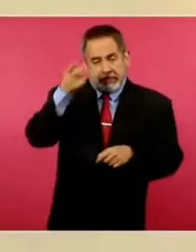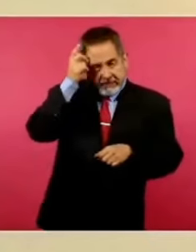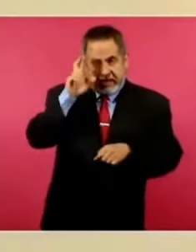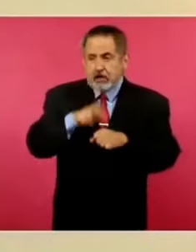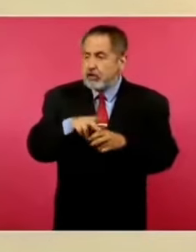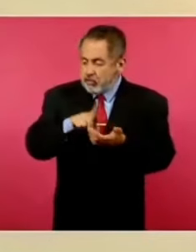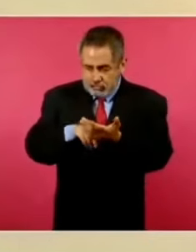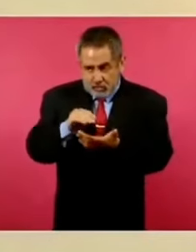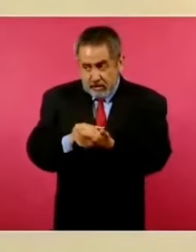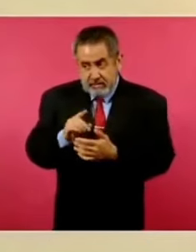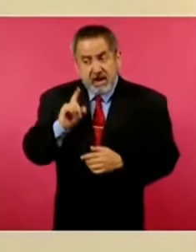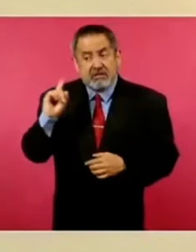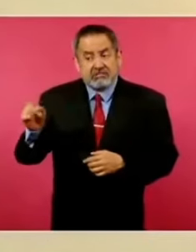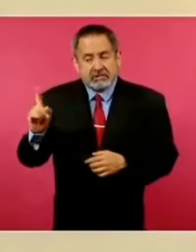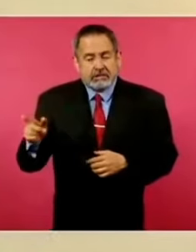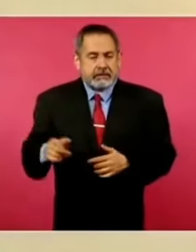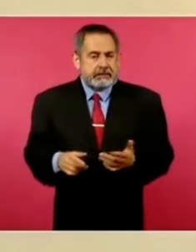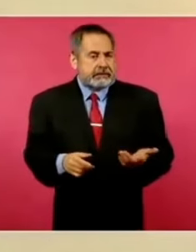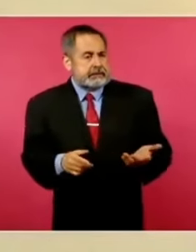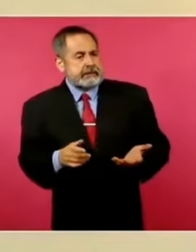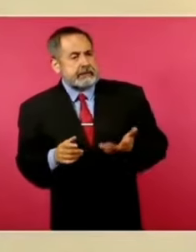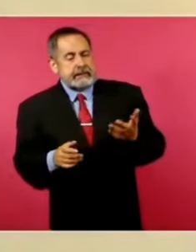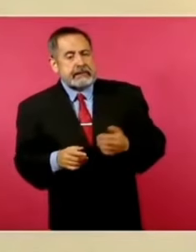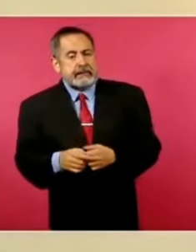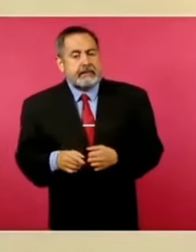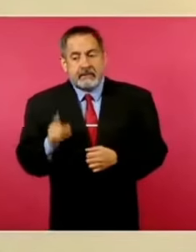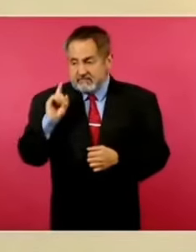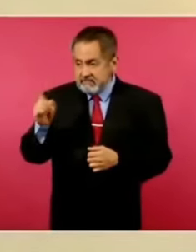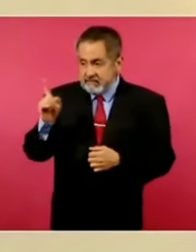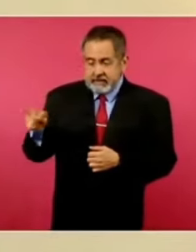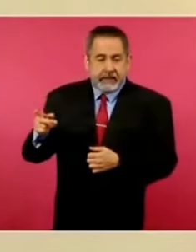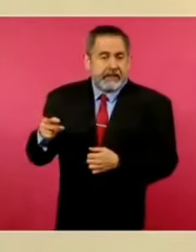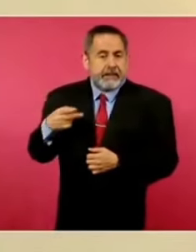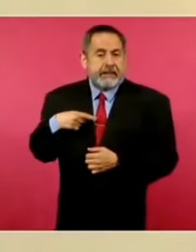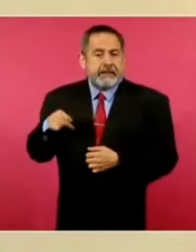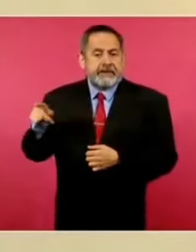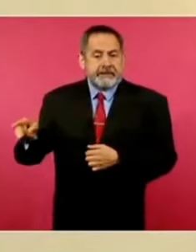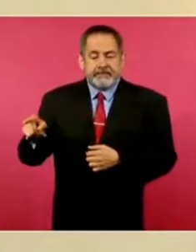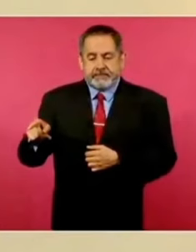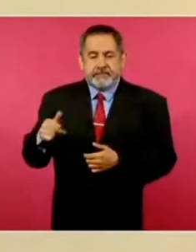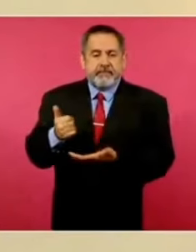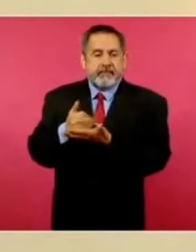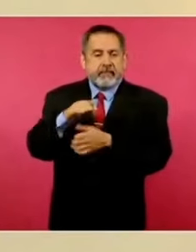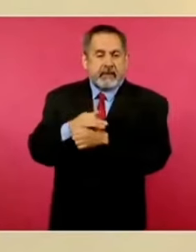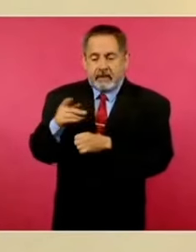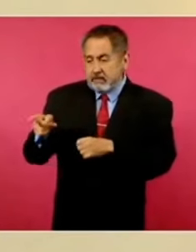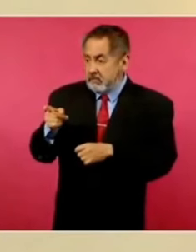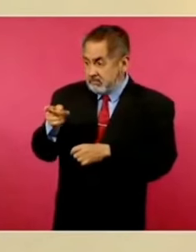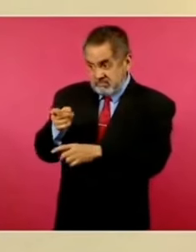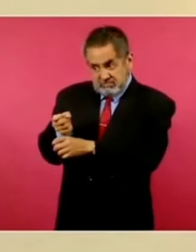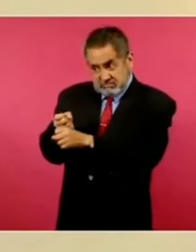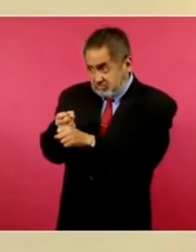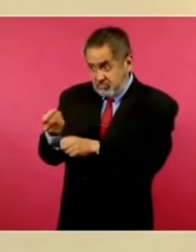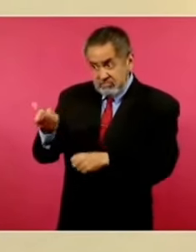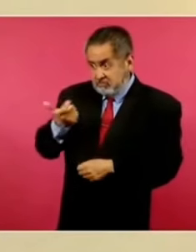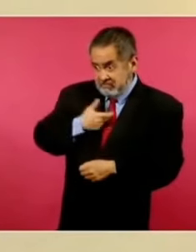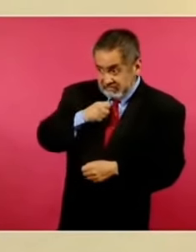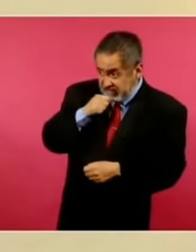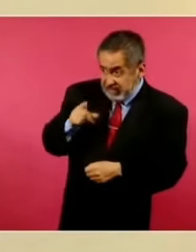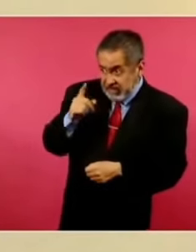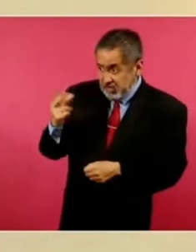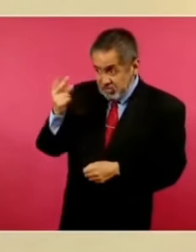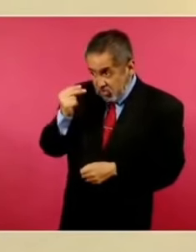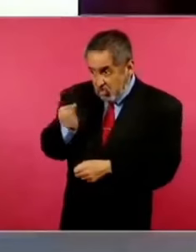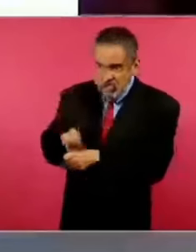de obras eh amenazó al al servidor público del ayuntamiento a causarle daño a él y a su familia en caso de